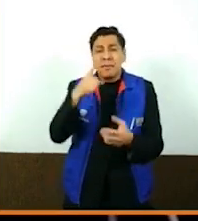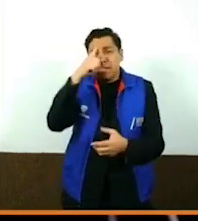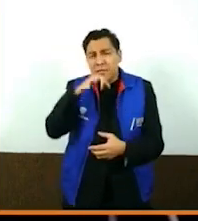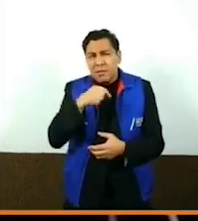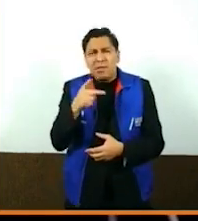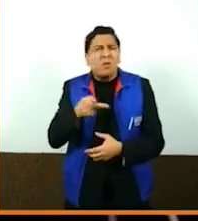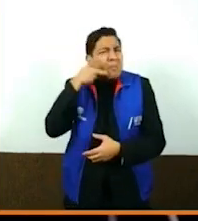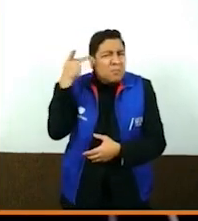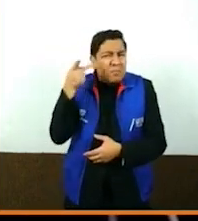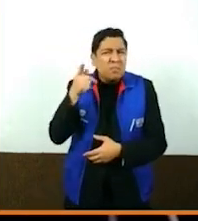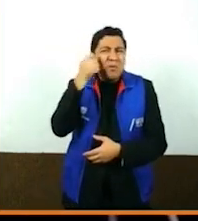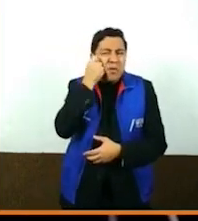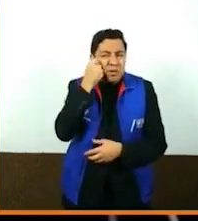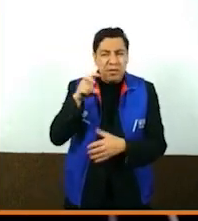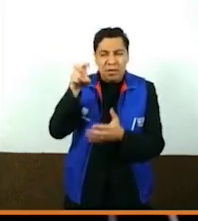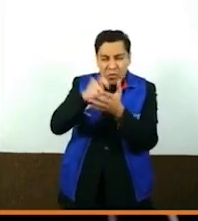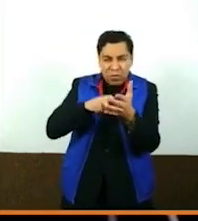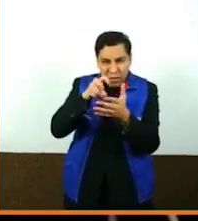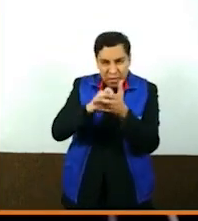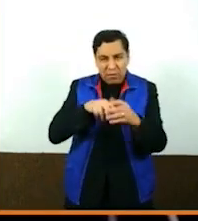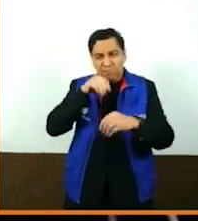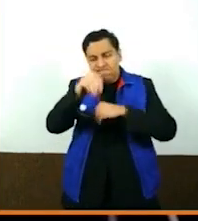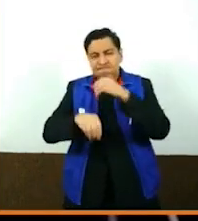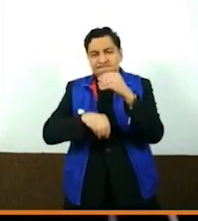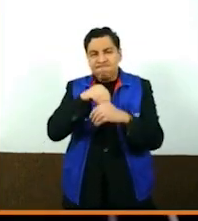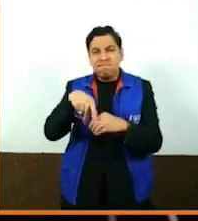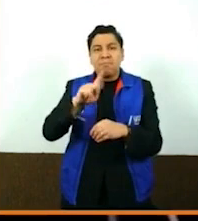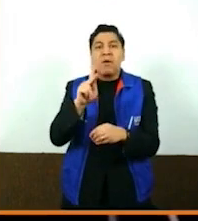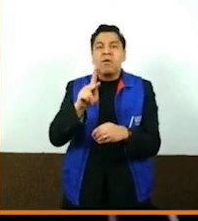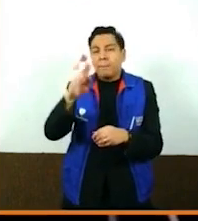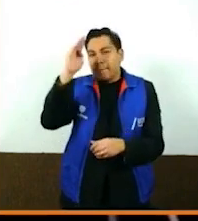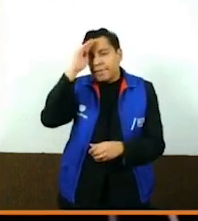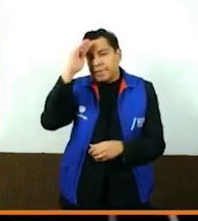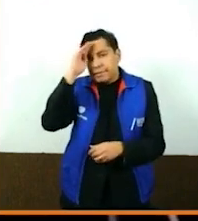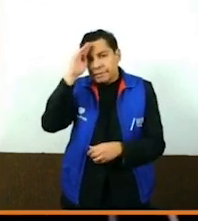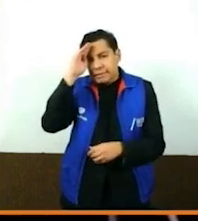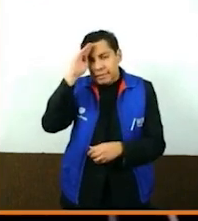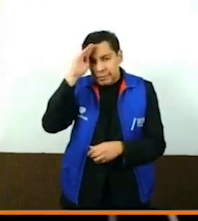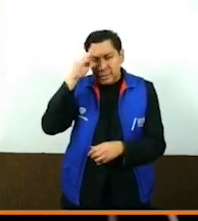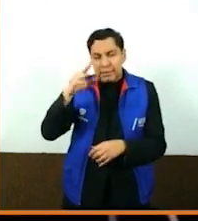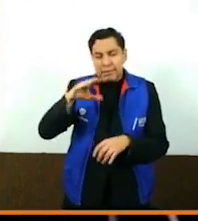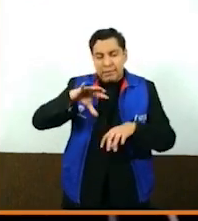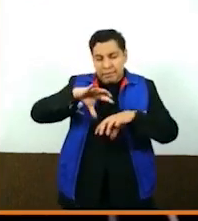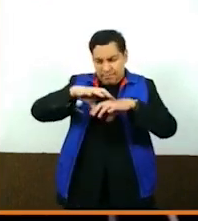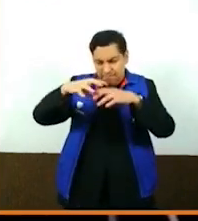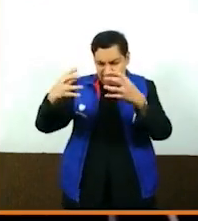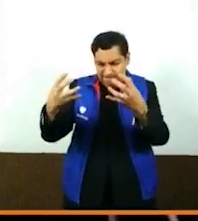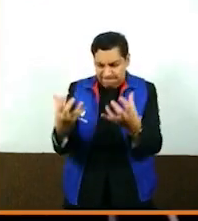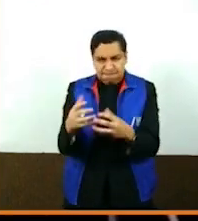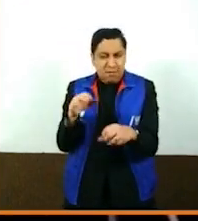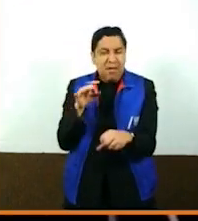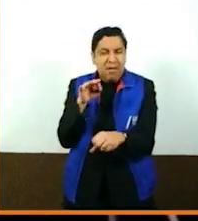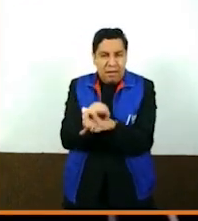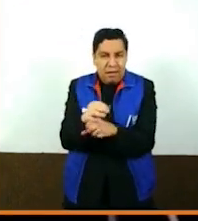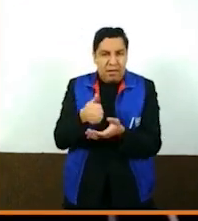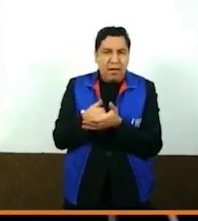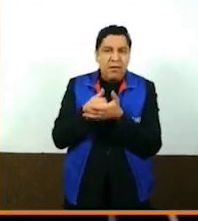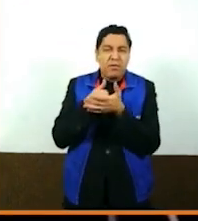equivocamos, lo volvemos a intentar, pero todo con la sustentabilidad en el corazón de las decisiones. ¿Por